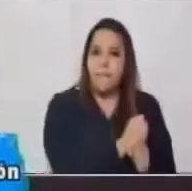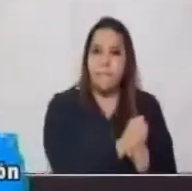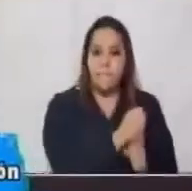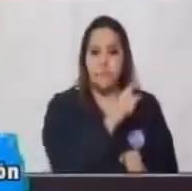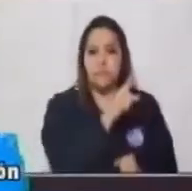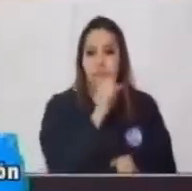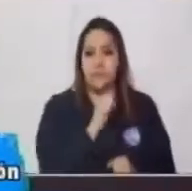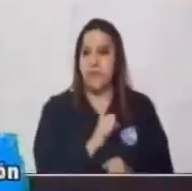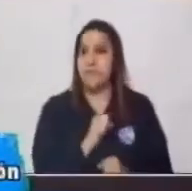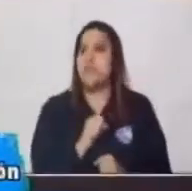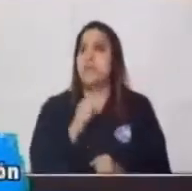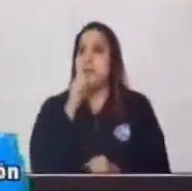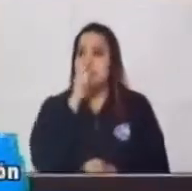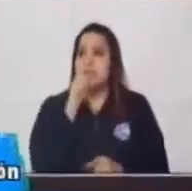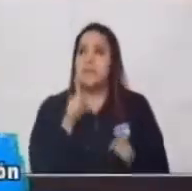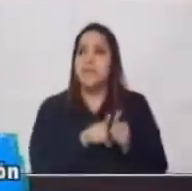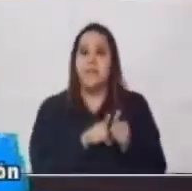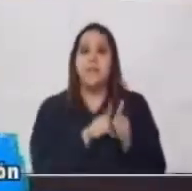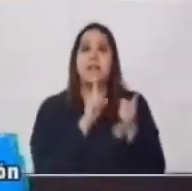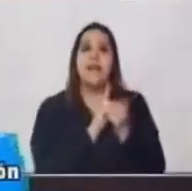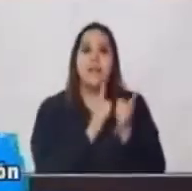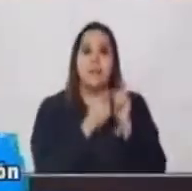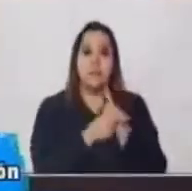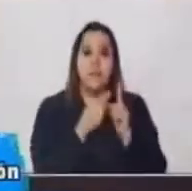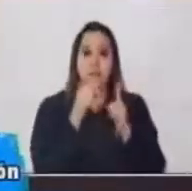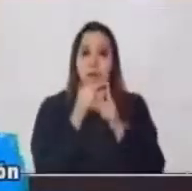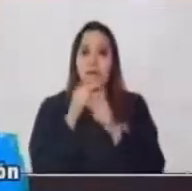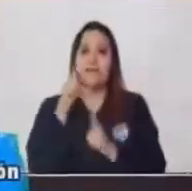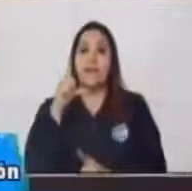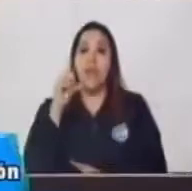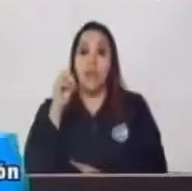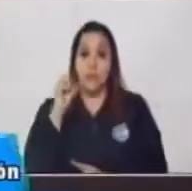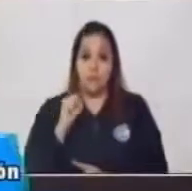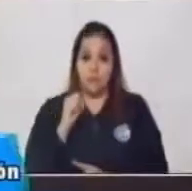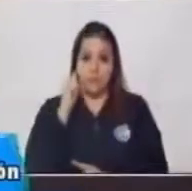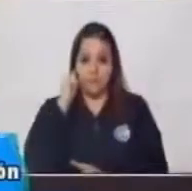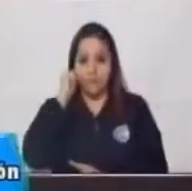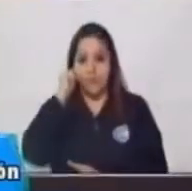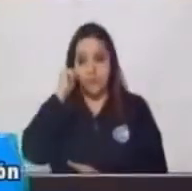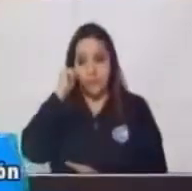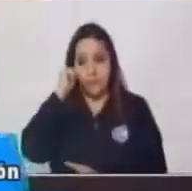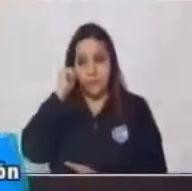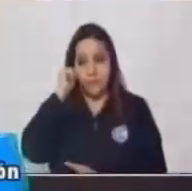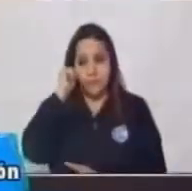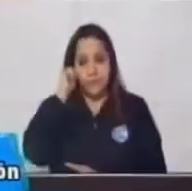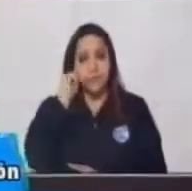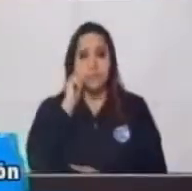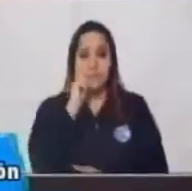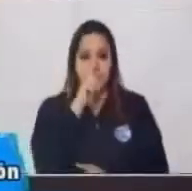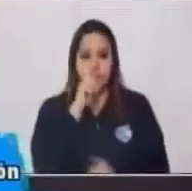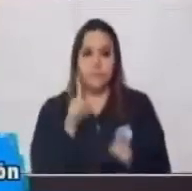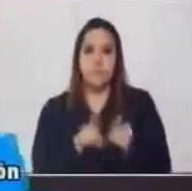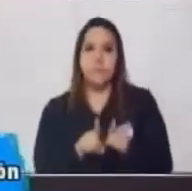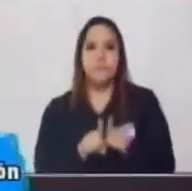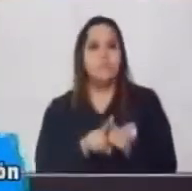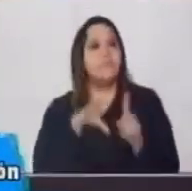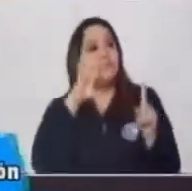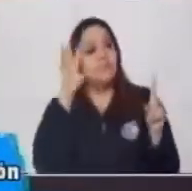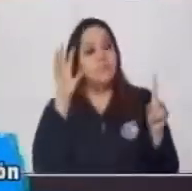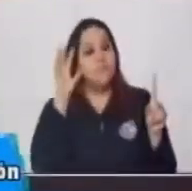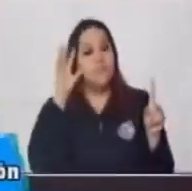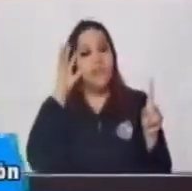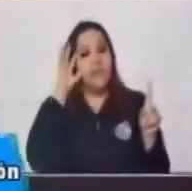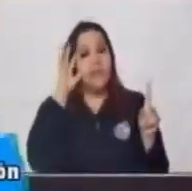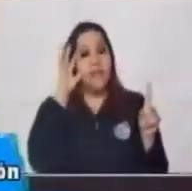aquí cambié únicamente por la palabra lo. Pero también existe de forma indirecta. ¿Cómo